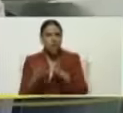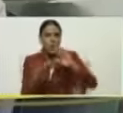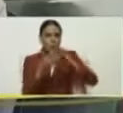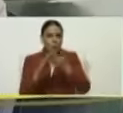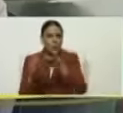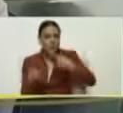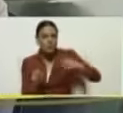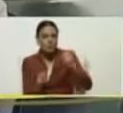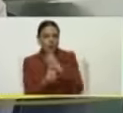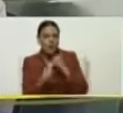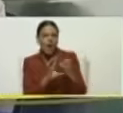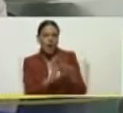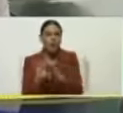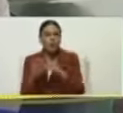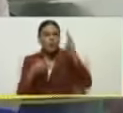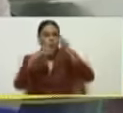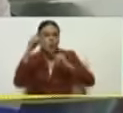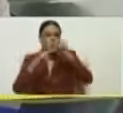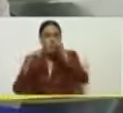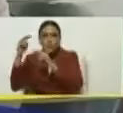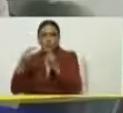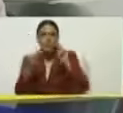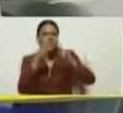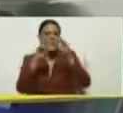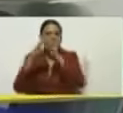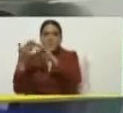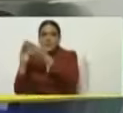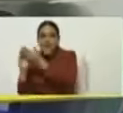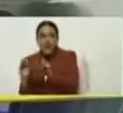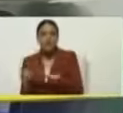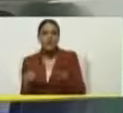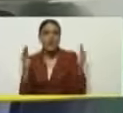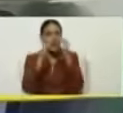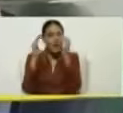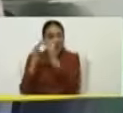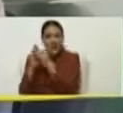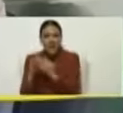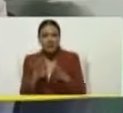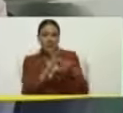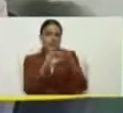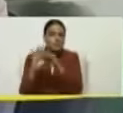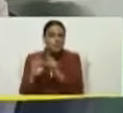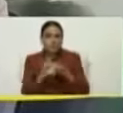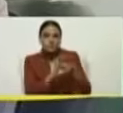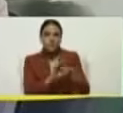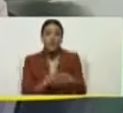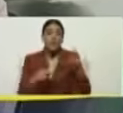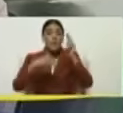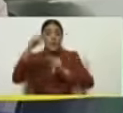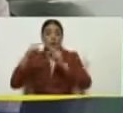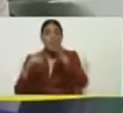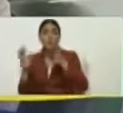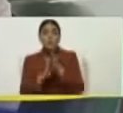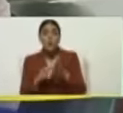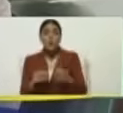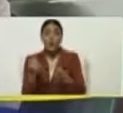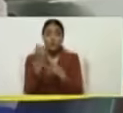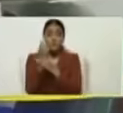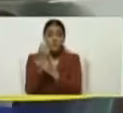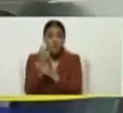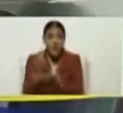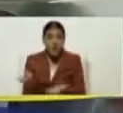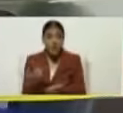Para construir las viviendas, circuitos comunales. Para construir el nuevo sistema de salud,